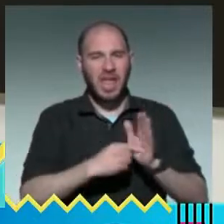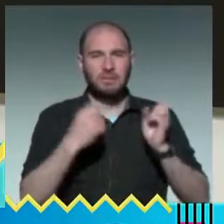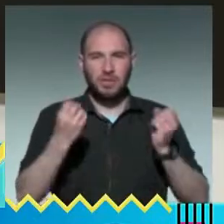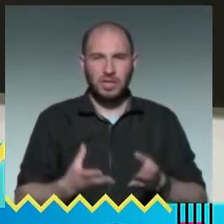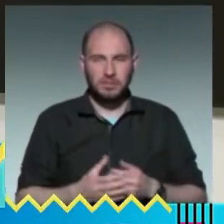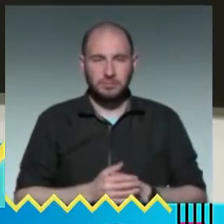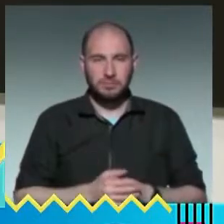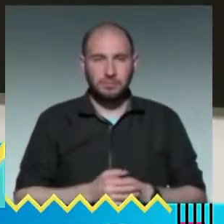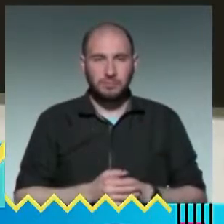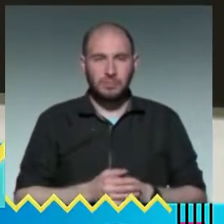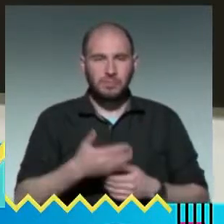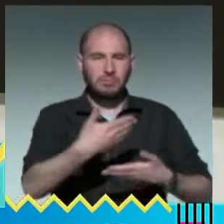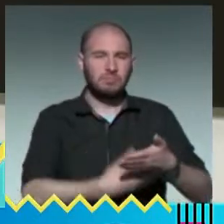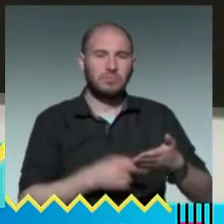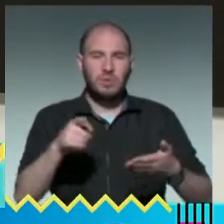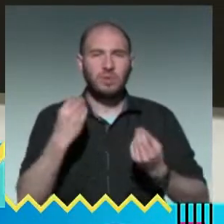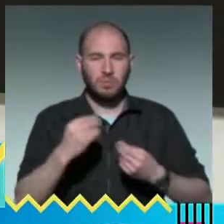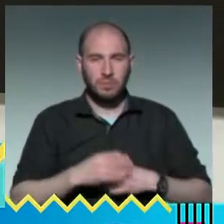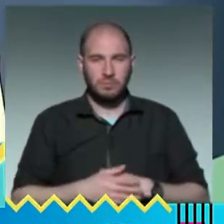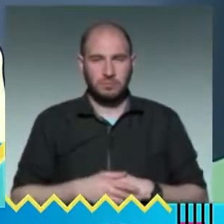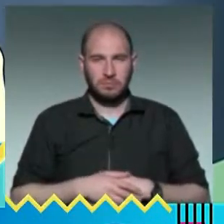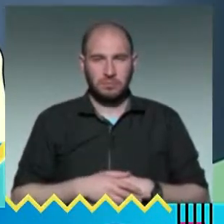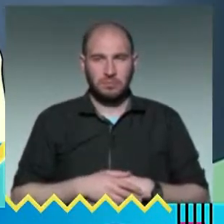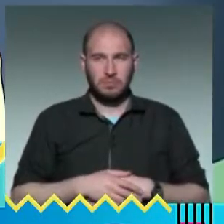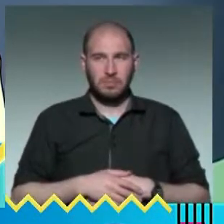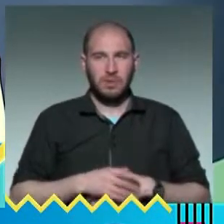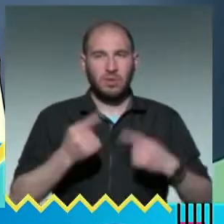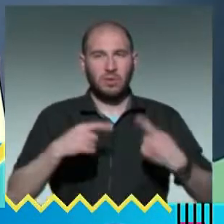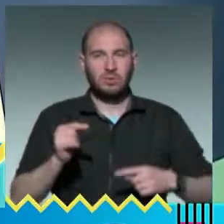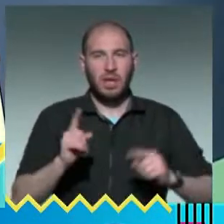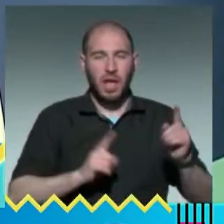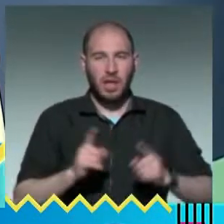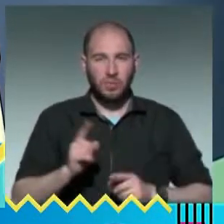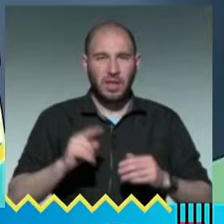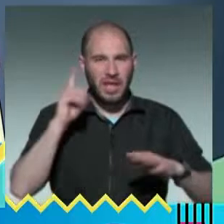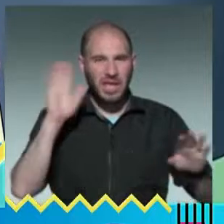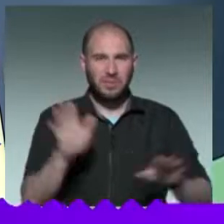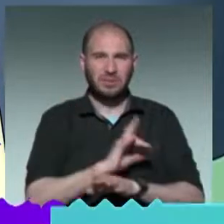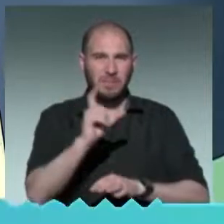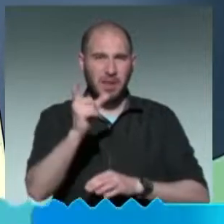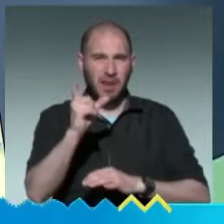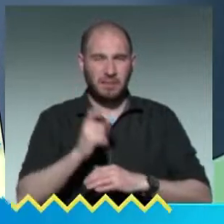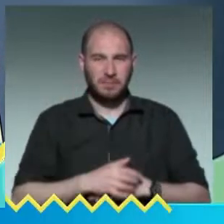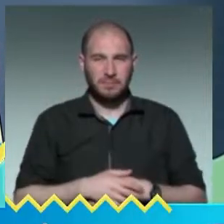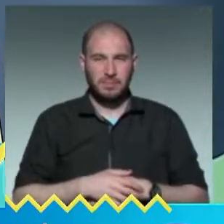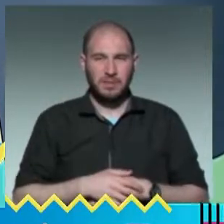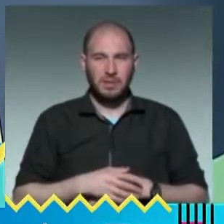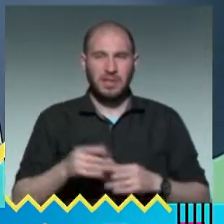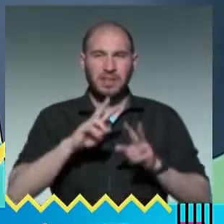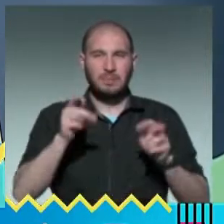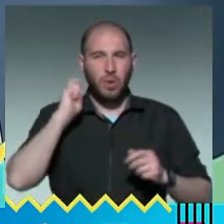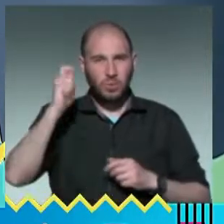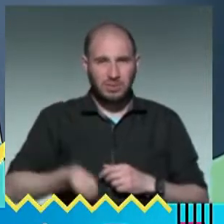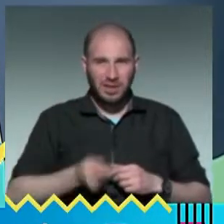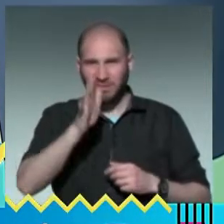qué, ¿cómo lo evaluás ese servicio? Hay algunas cosas que vienen de errores conceptuales desde lo jurídico,